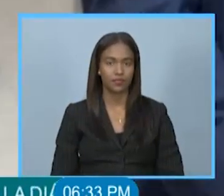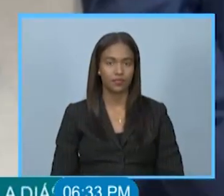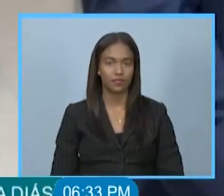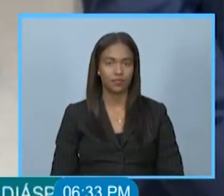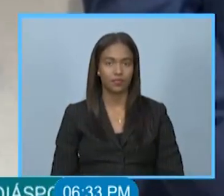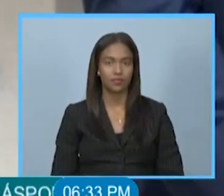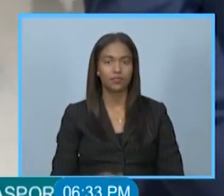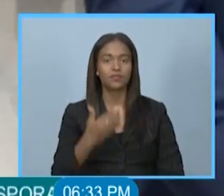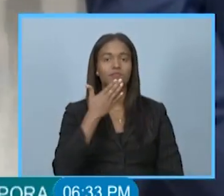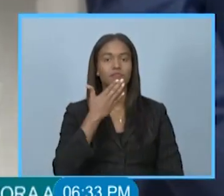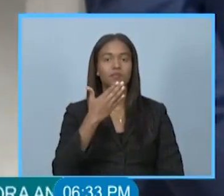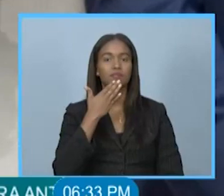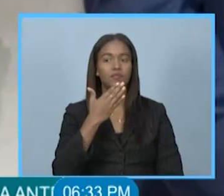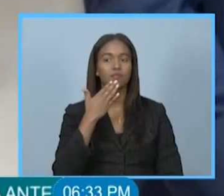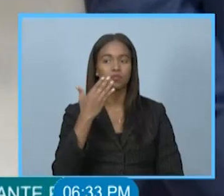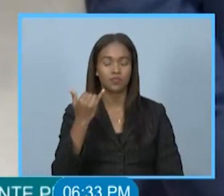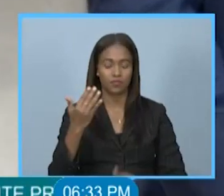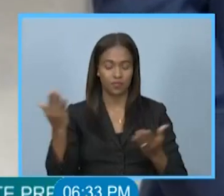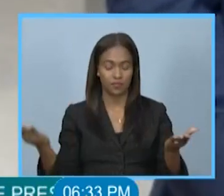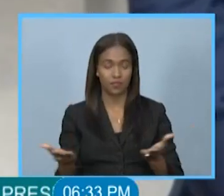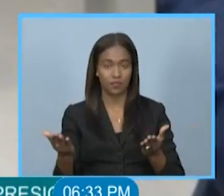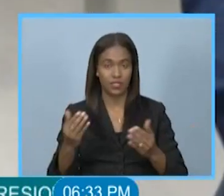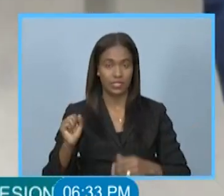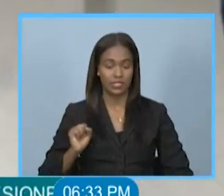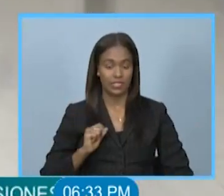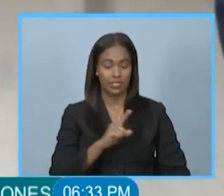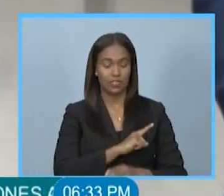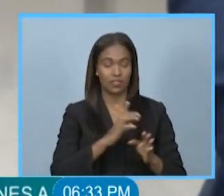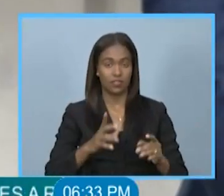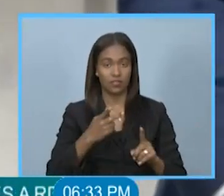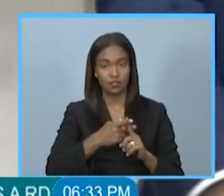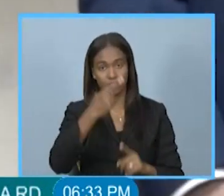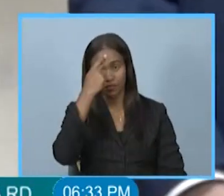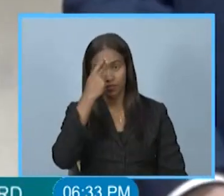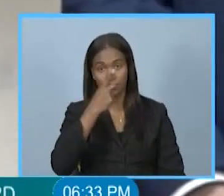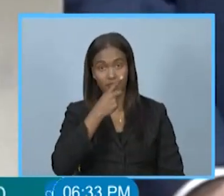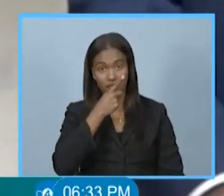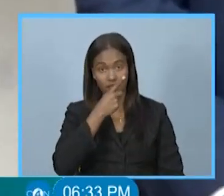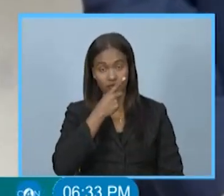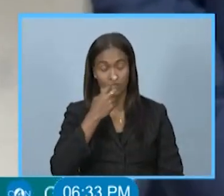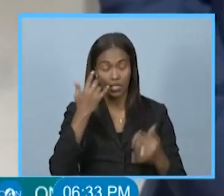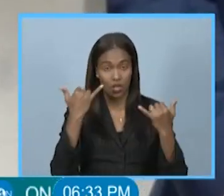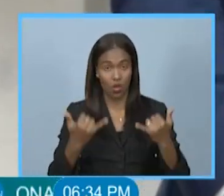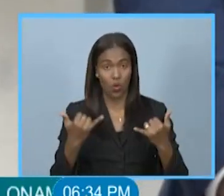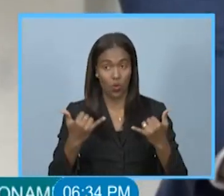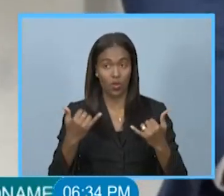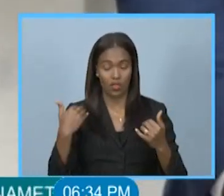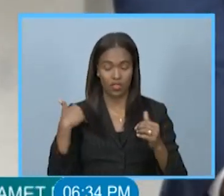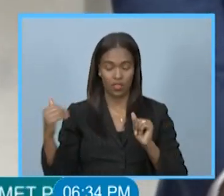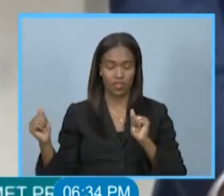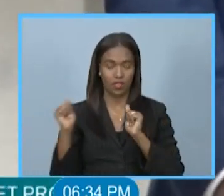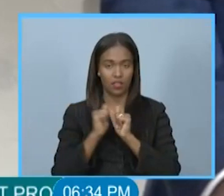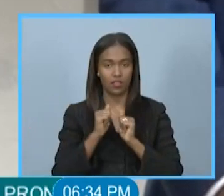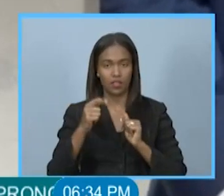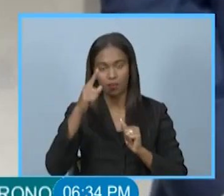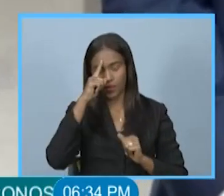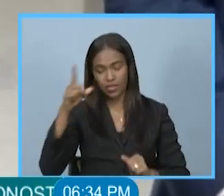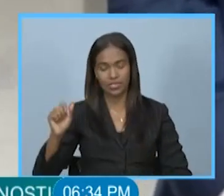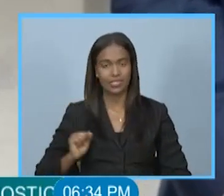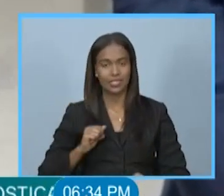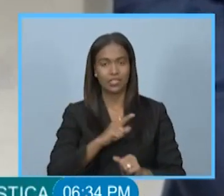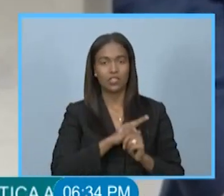Gracias Así es me encuentro desde el senado de la República Dominicana y en esos momentos acompañada del